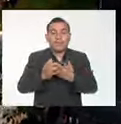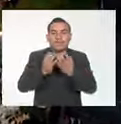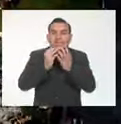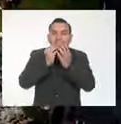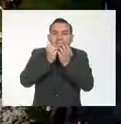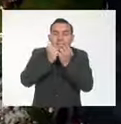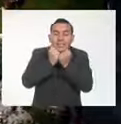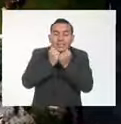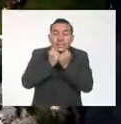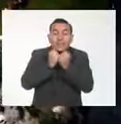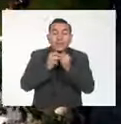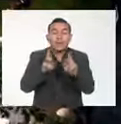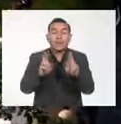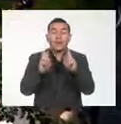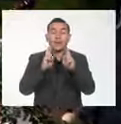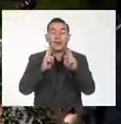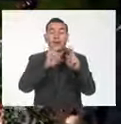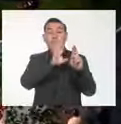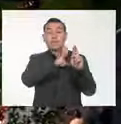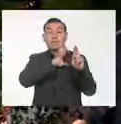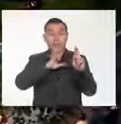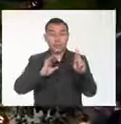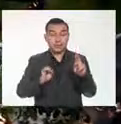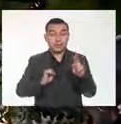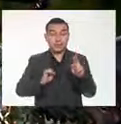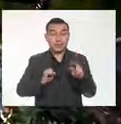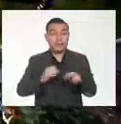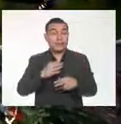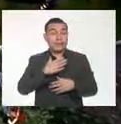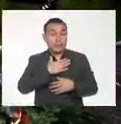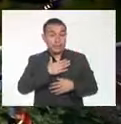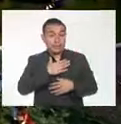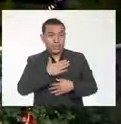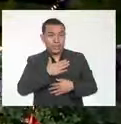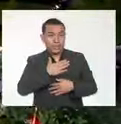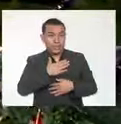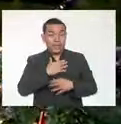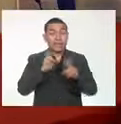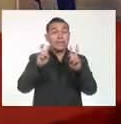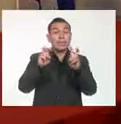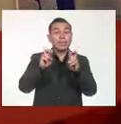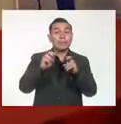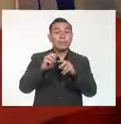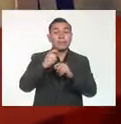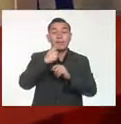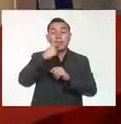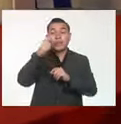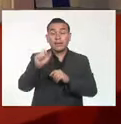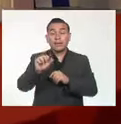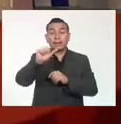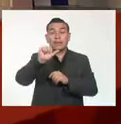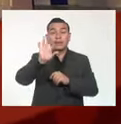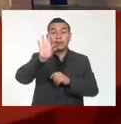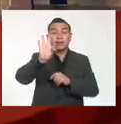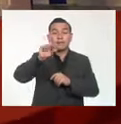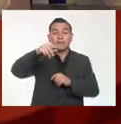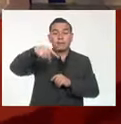garantizaremos que al fin los salvadoreños tengan, al menos en el rubro de las pensiones, lo que se merecen.